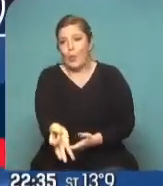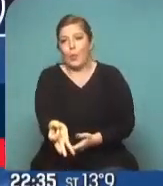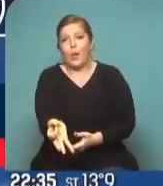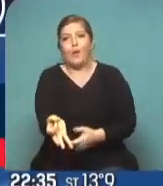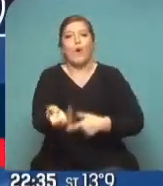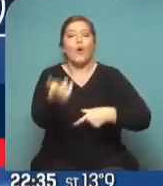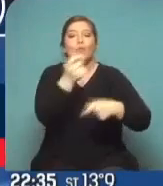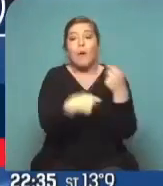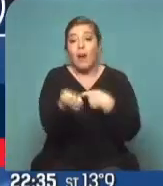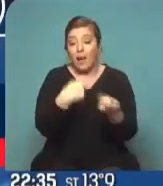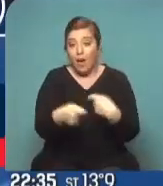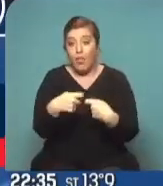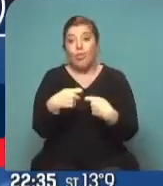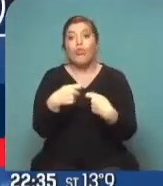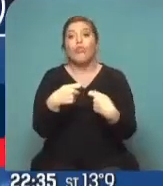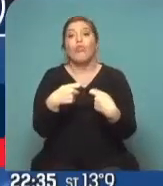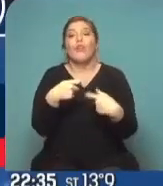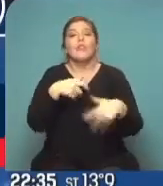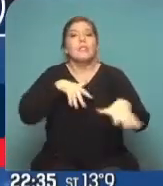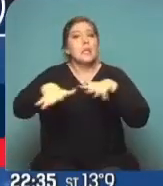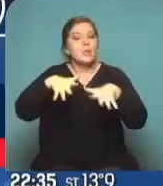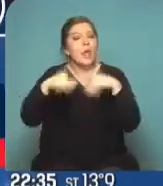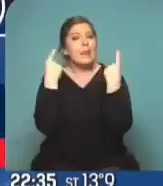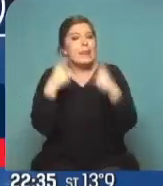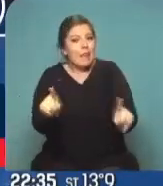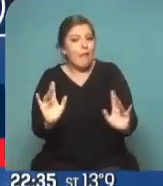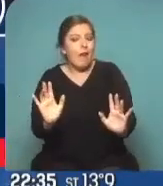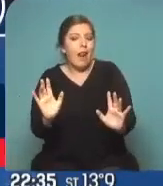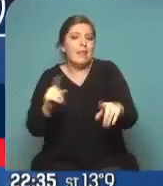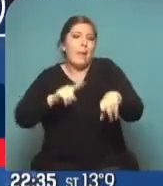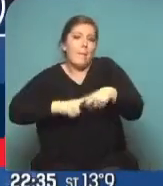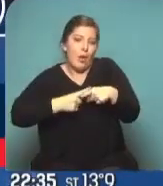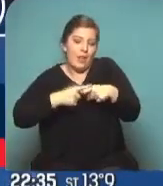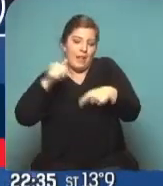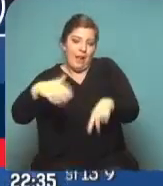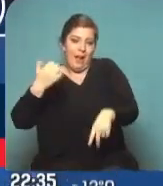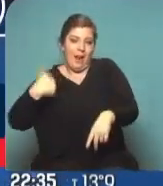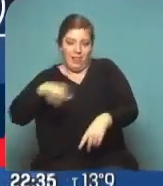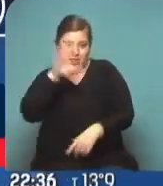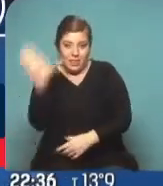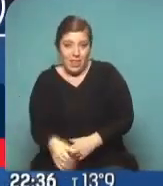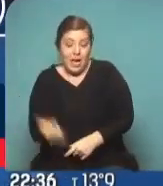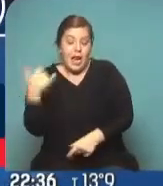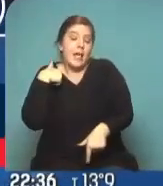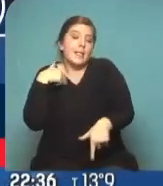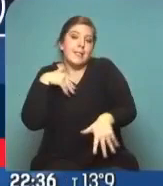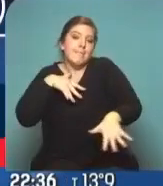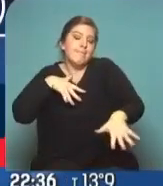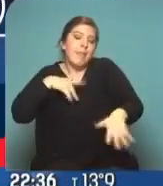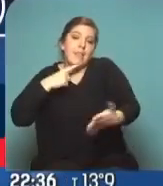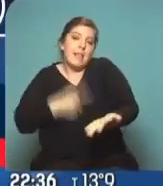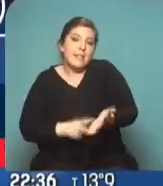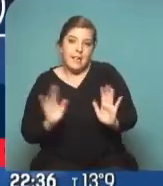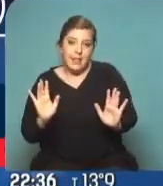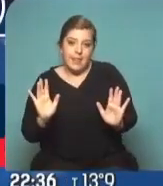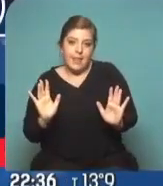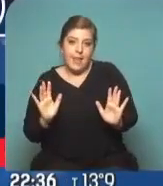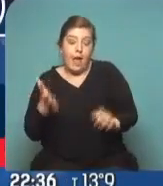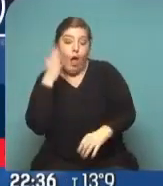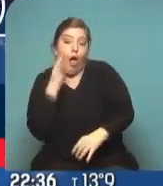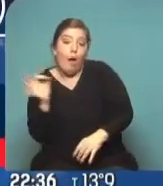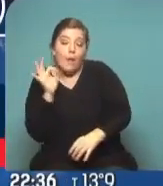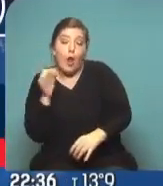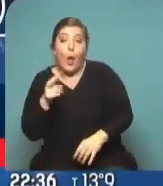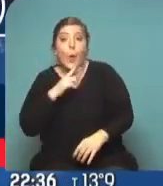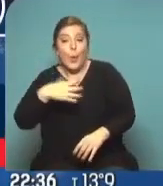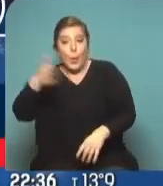el mercado es un fenómeno distinto a la política local y que toma sus posiciones. El viernes lo habíamos visto tomar una posición